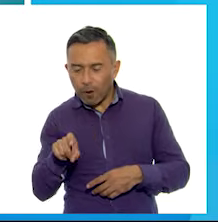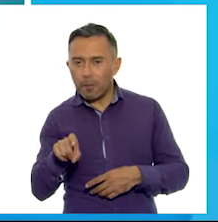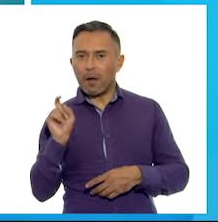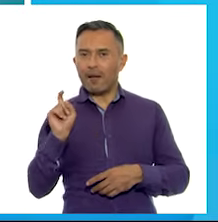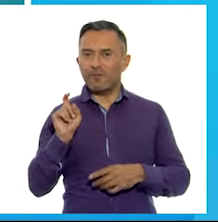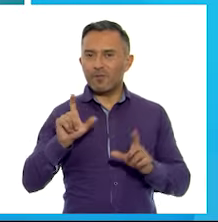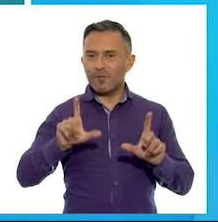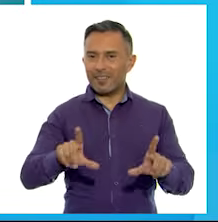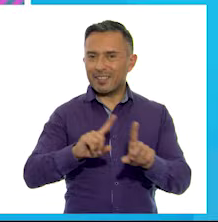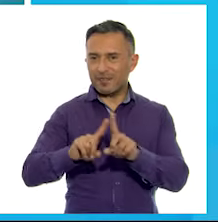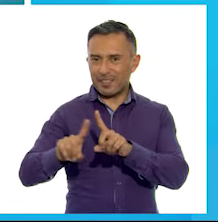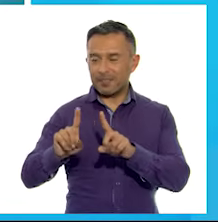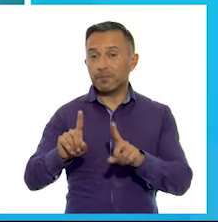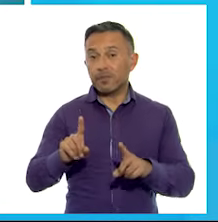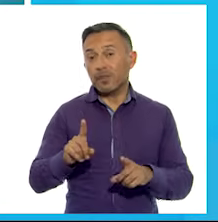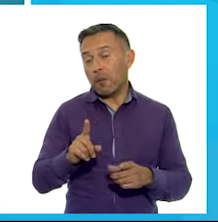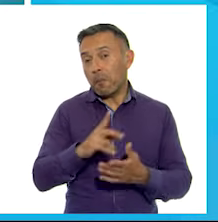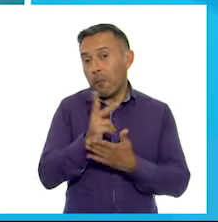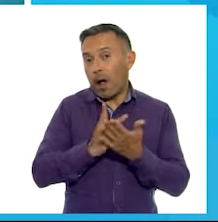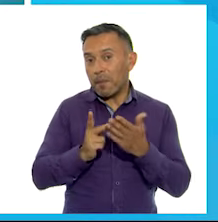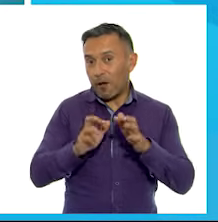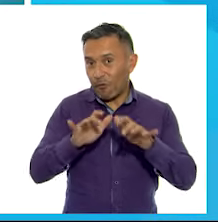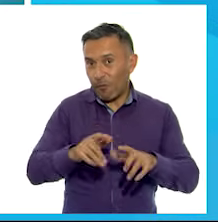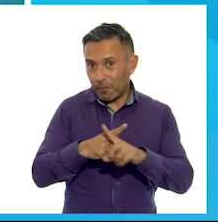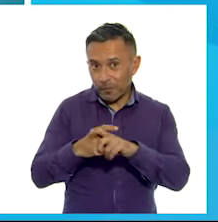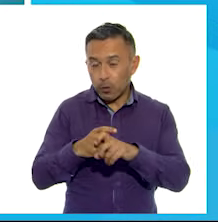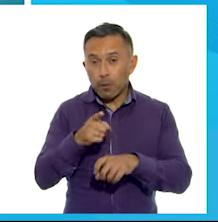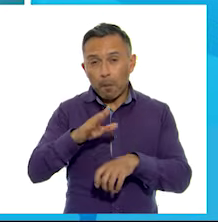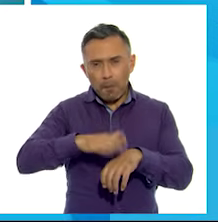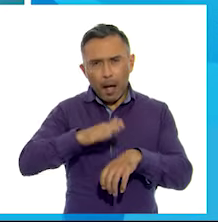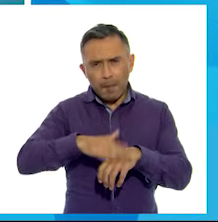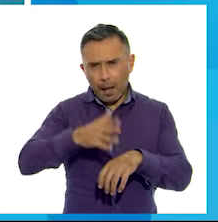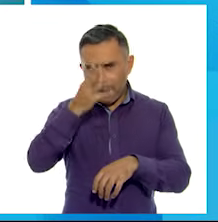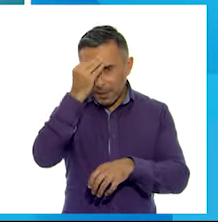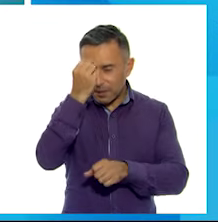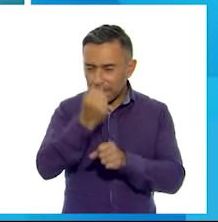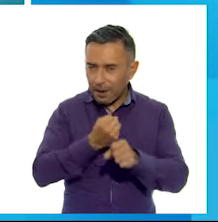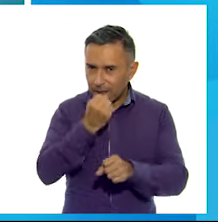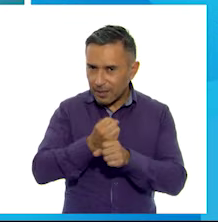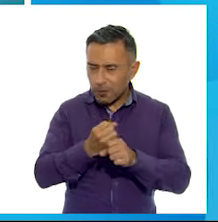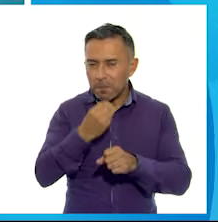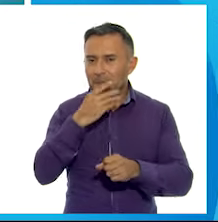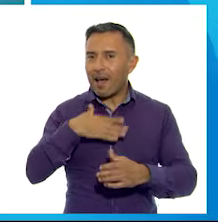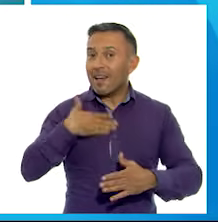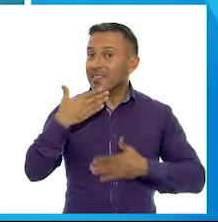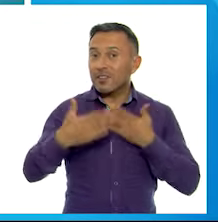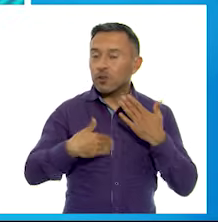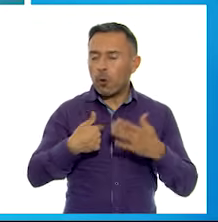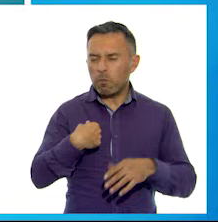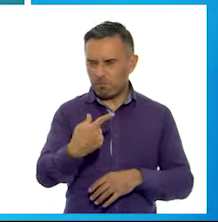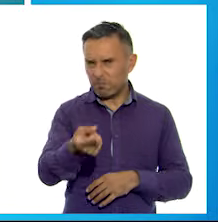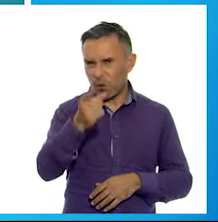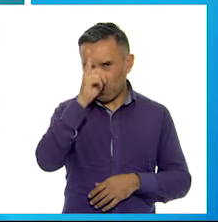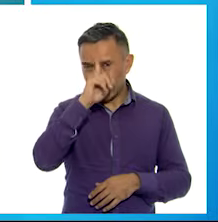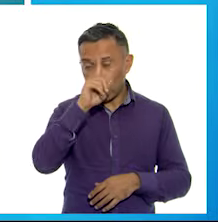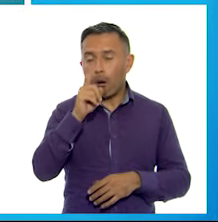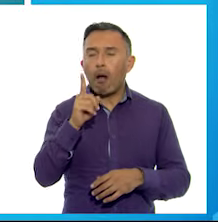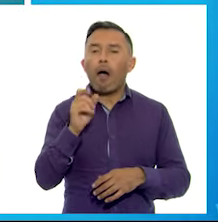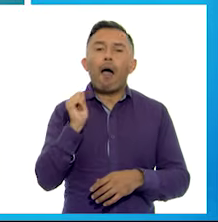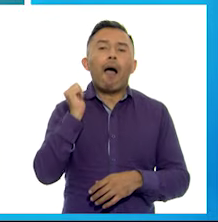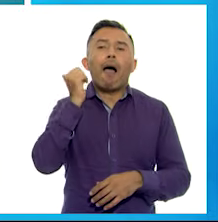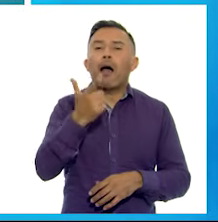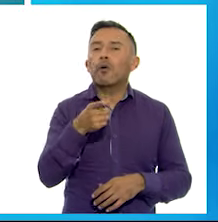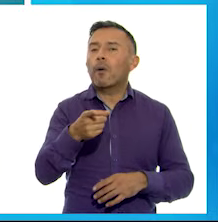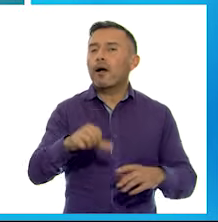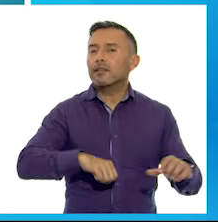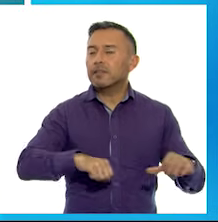al momento de programar. Para que practiques y te diviertas en casa, te invito a realizar una actividad en la que también